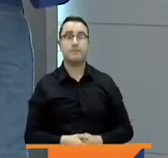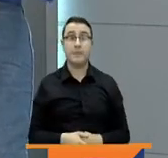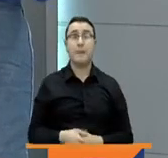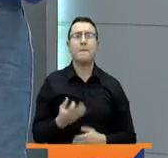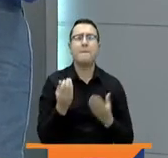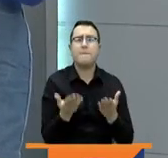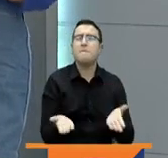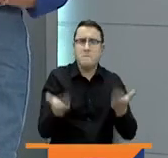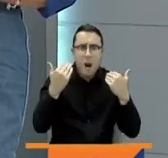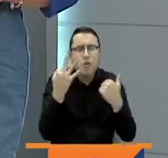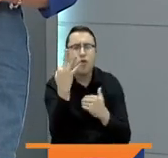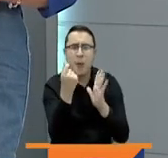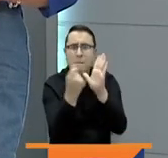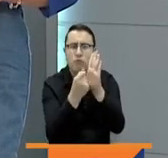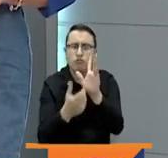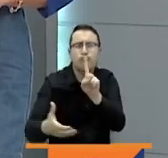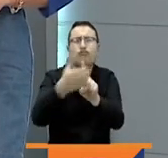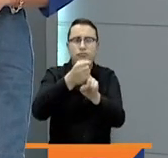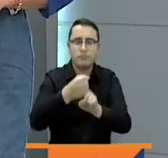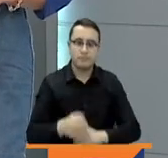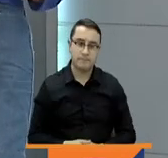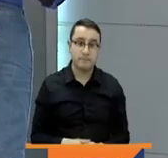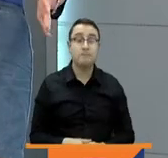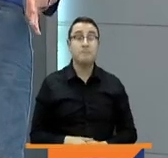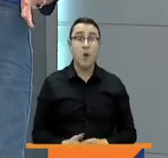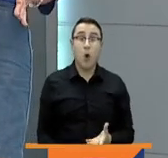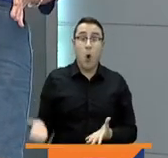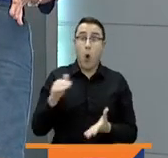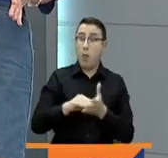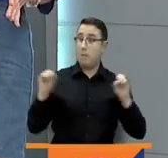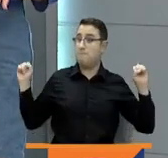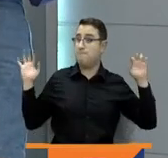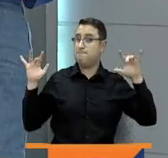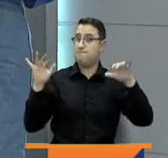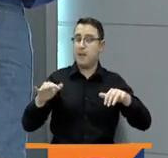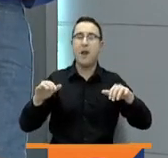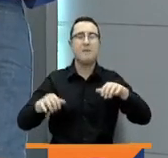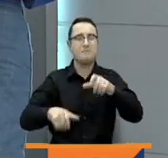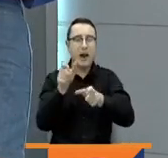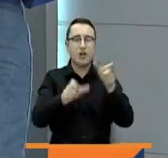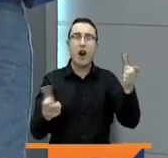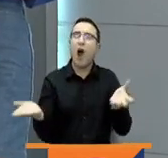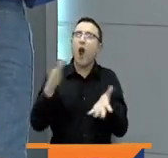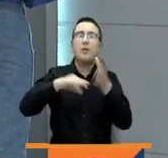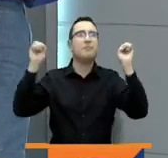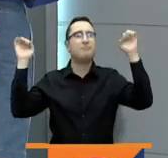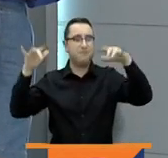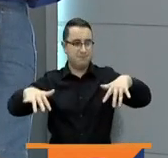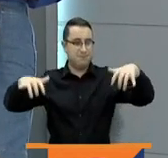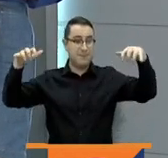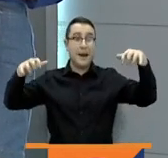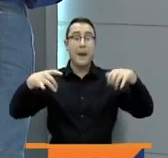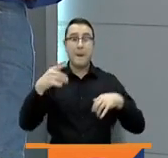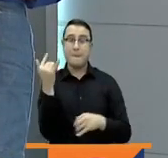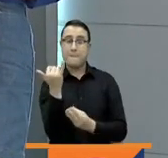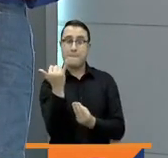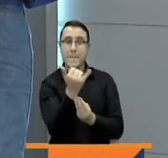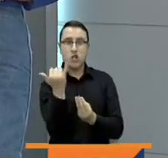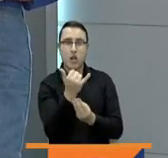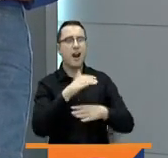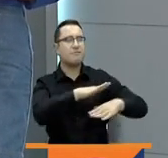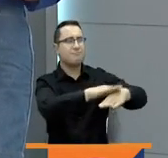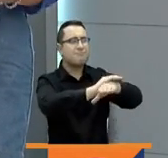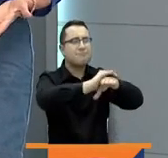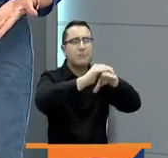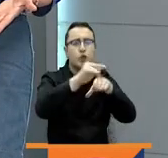necesitamos. En el regreso de los hinchas al Campín, Millonarios invitó a un grupo de niños de la Fundación Colombianitos al estadio para observar